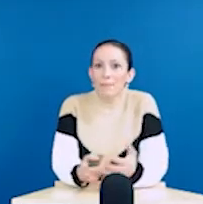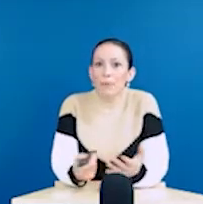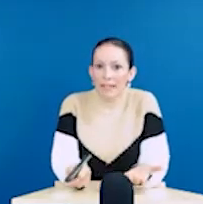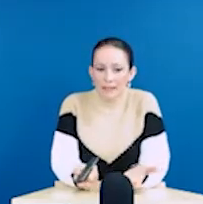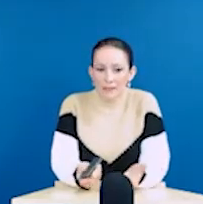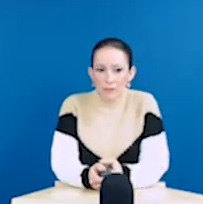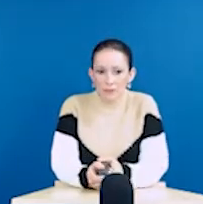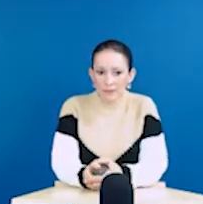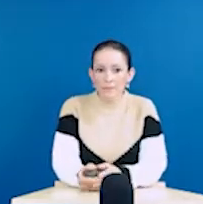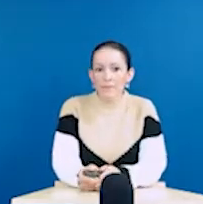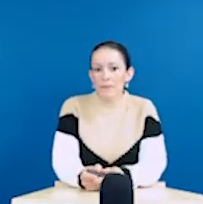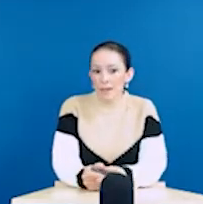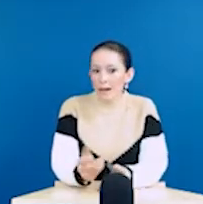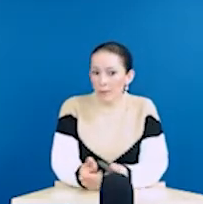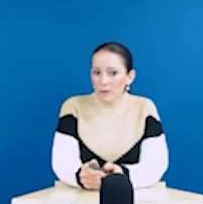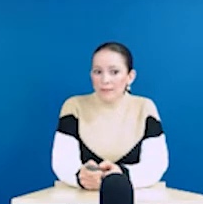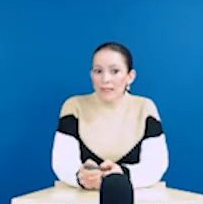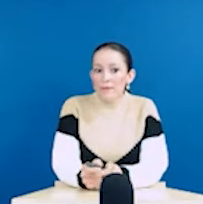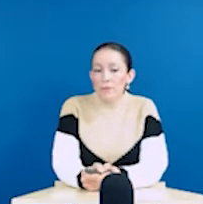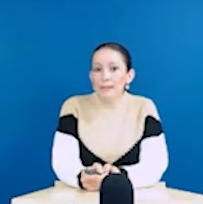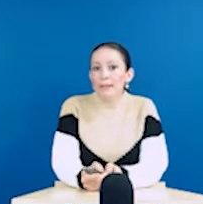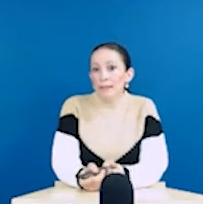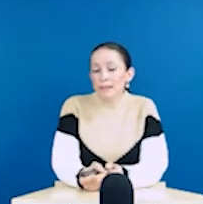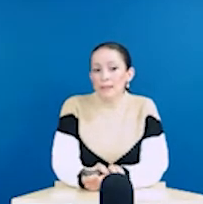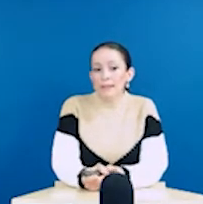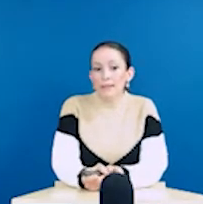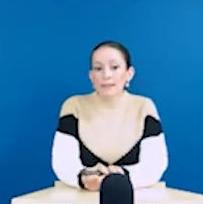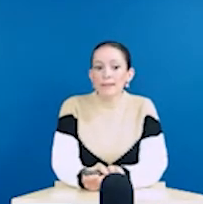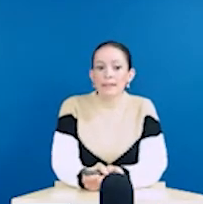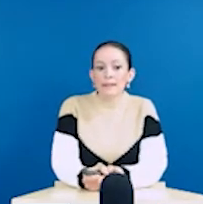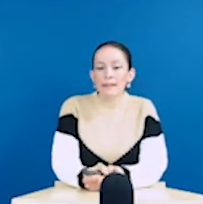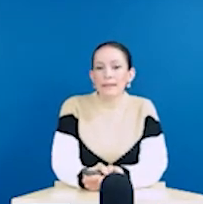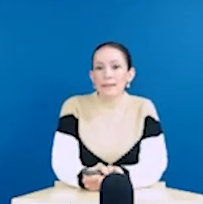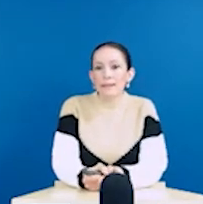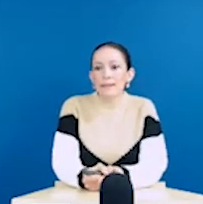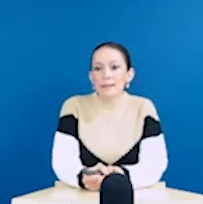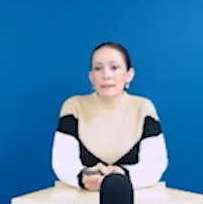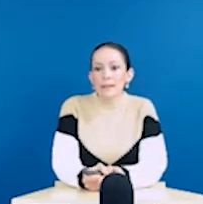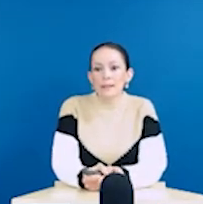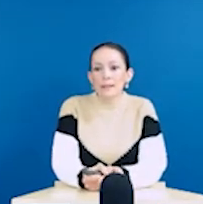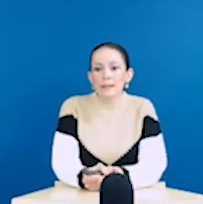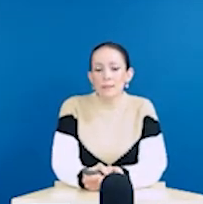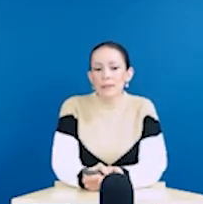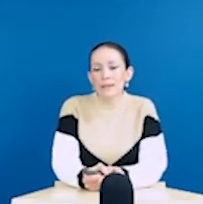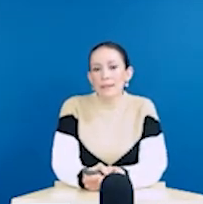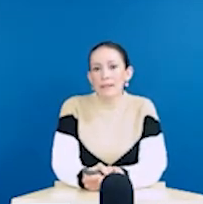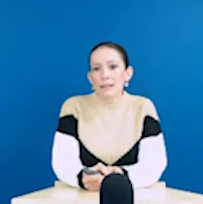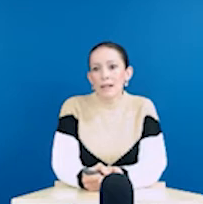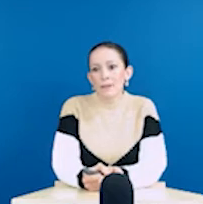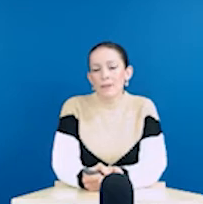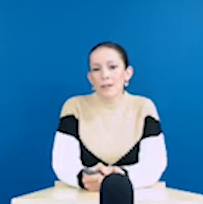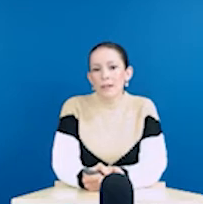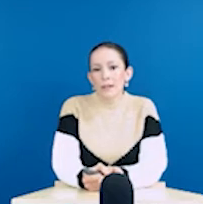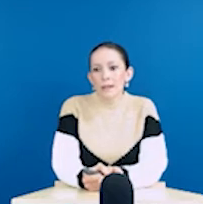explicar es el porqué de las cosas. Por eso dice la frecuencia y las características. En las características tenemos también que